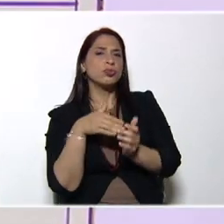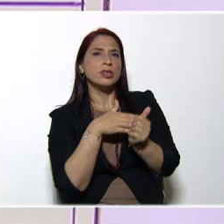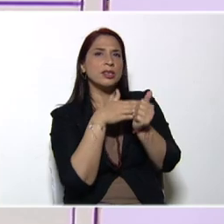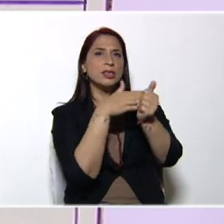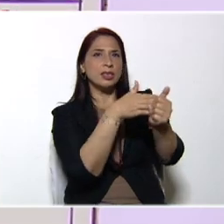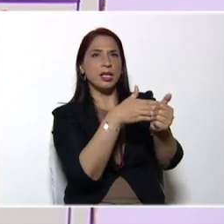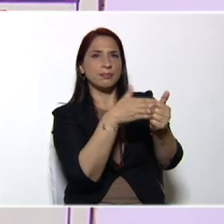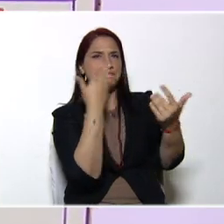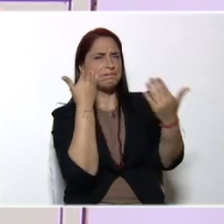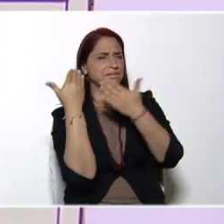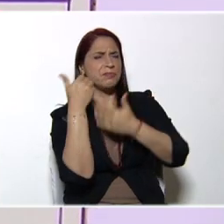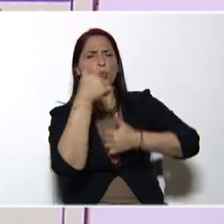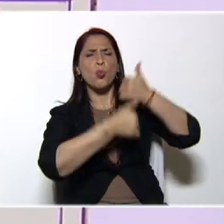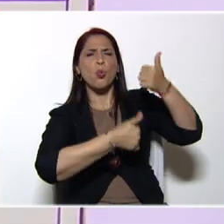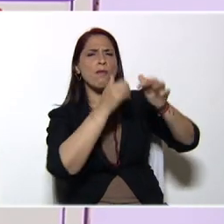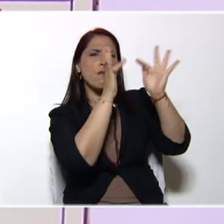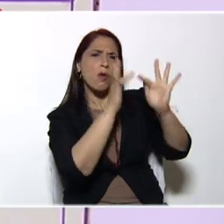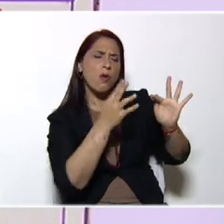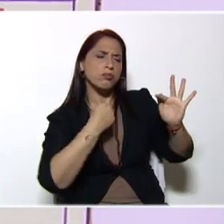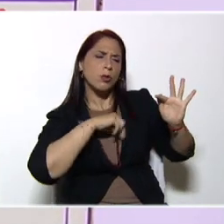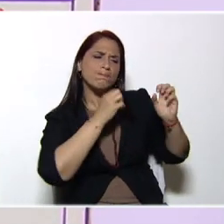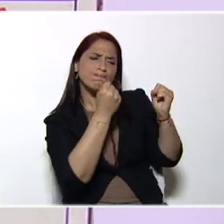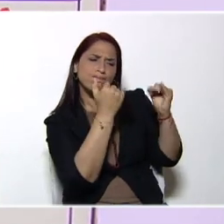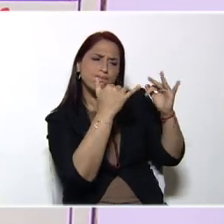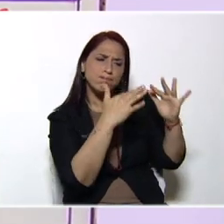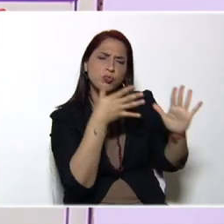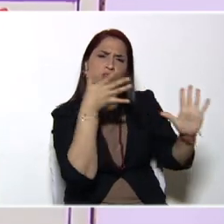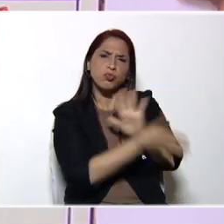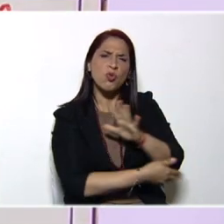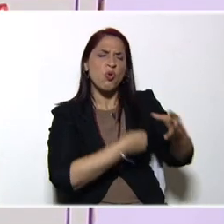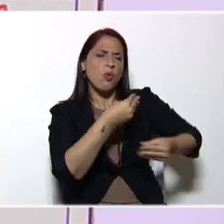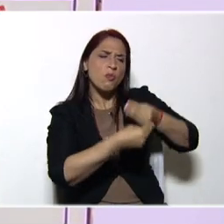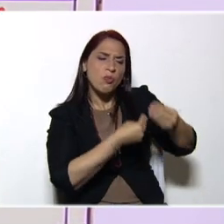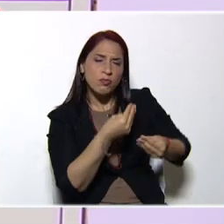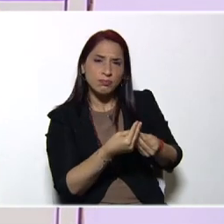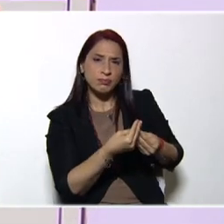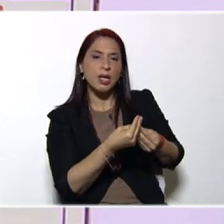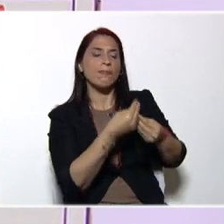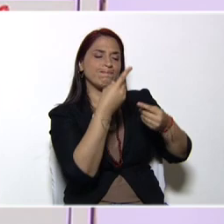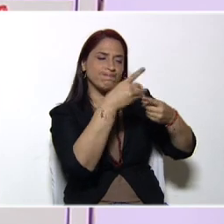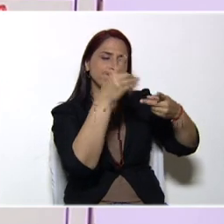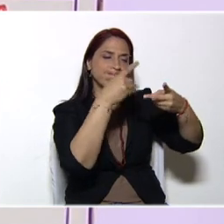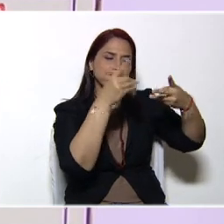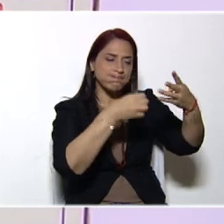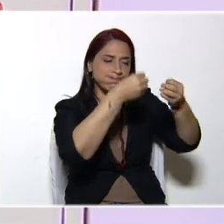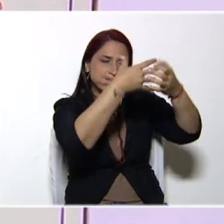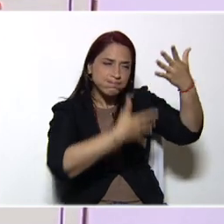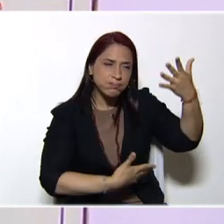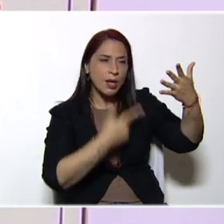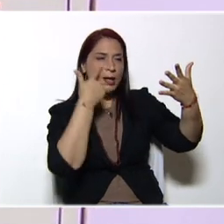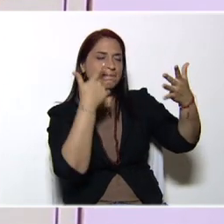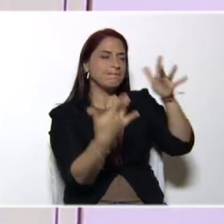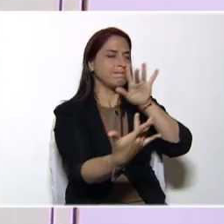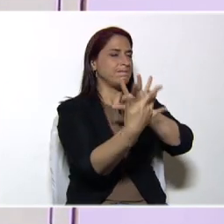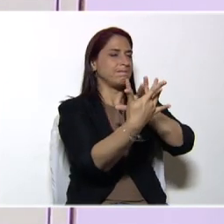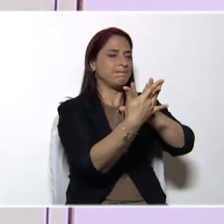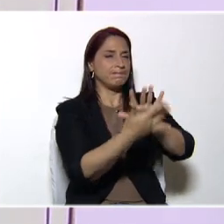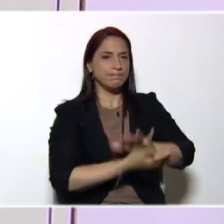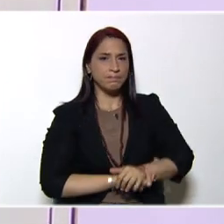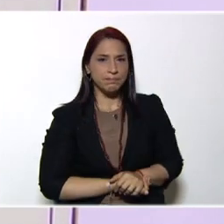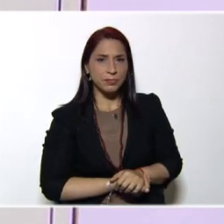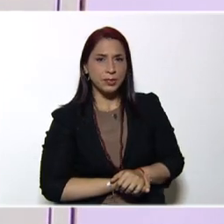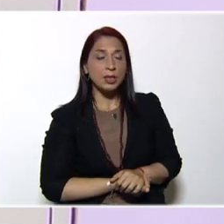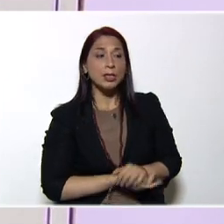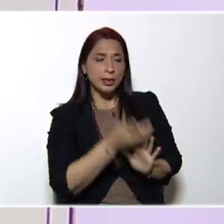decir, de qué manera voy a enumerar, de qué manera voy yo entonces a describir, a relacionar, a darle